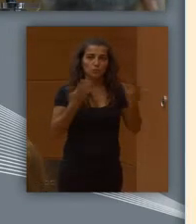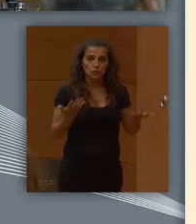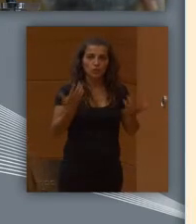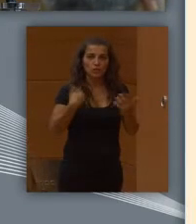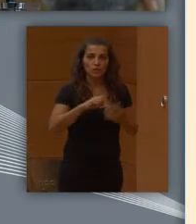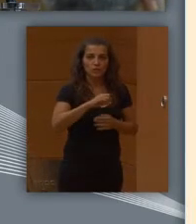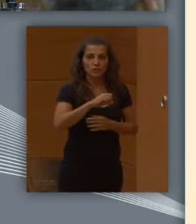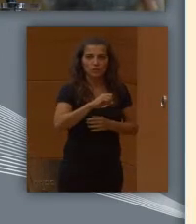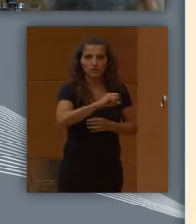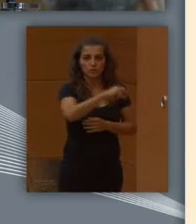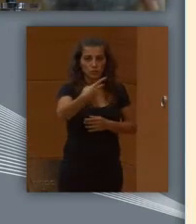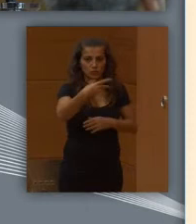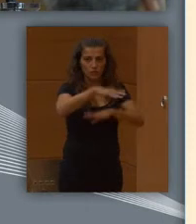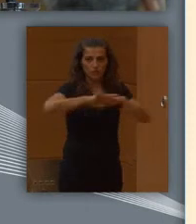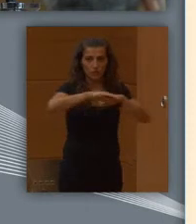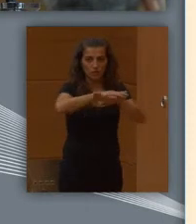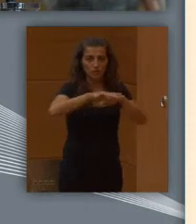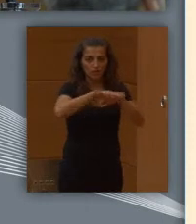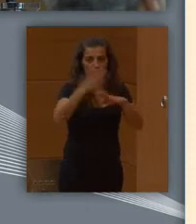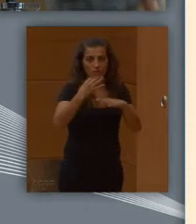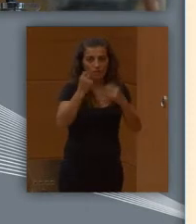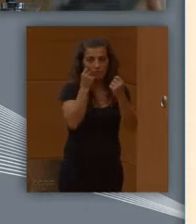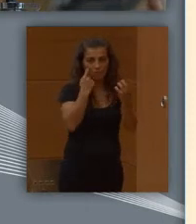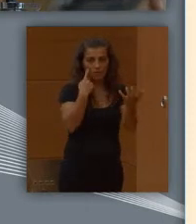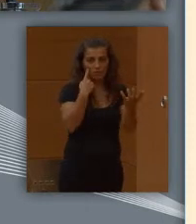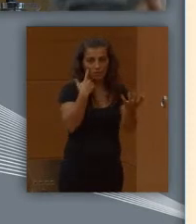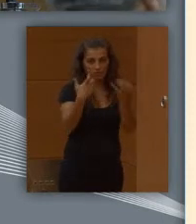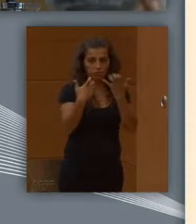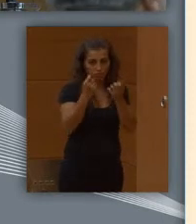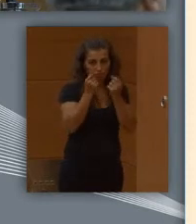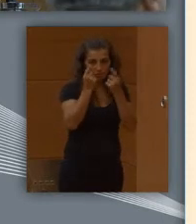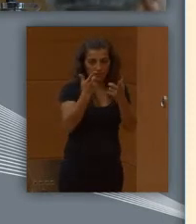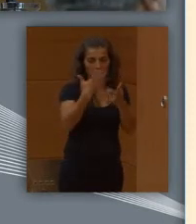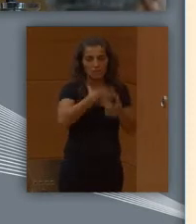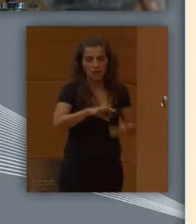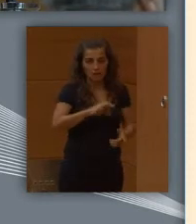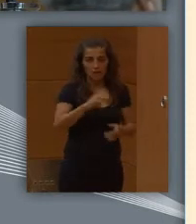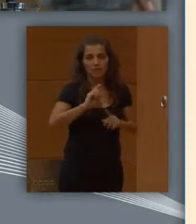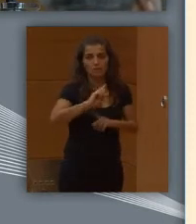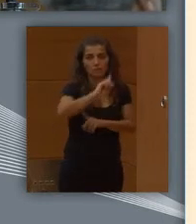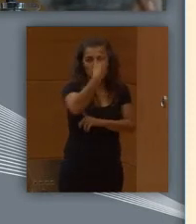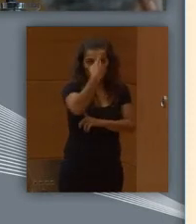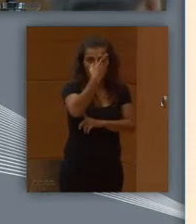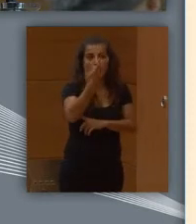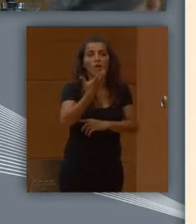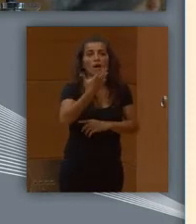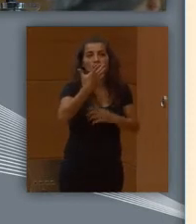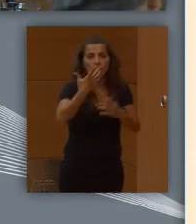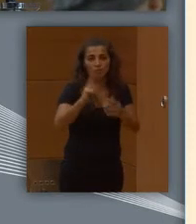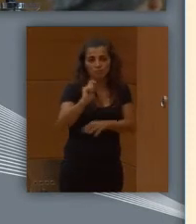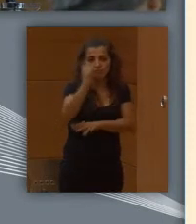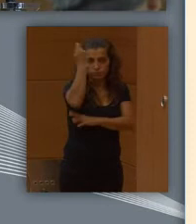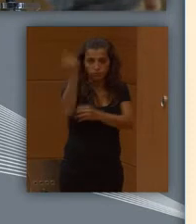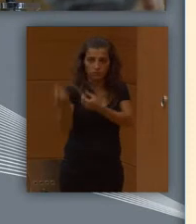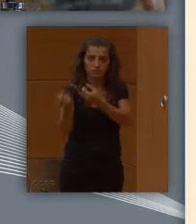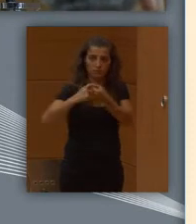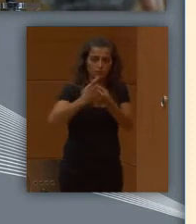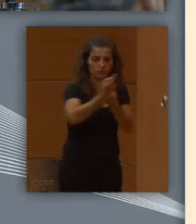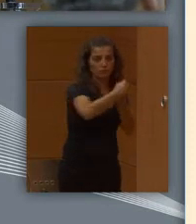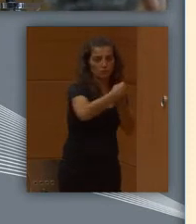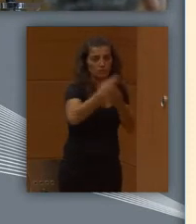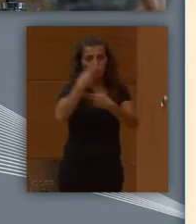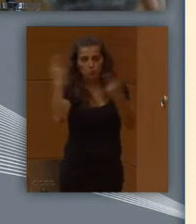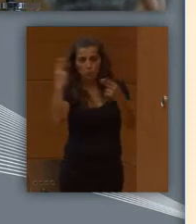Entonces, como resultados fundamentales que podemos destacar de este proyecto es, en primer lugar, se han conseguido implicar a organismos tanto públicos como privados para